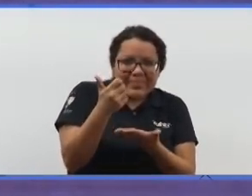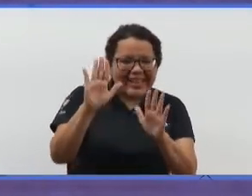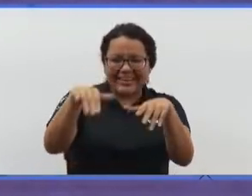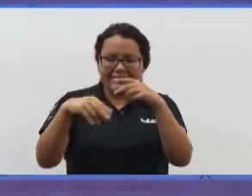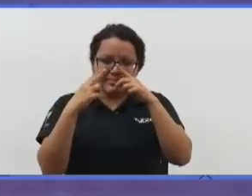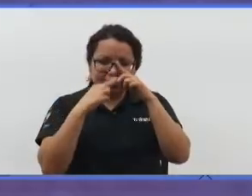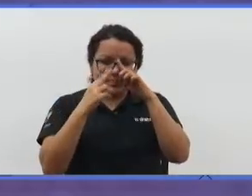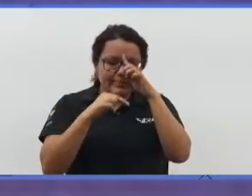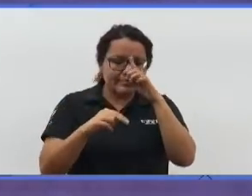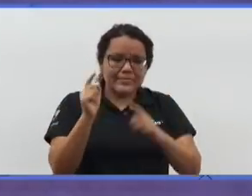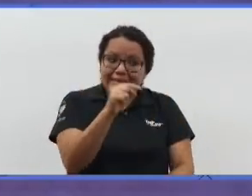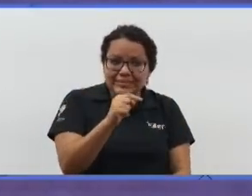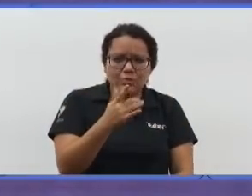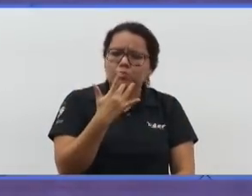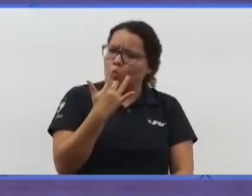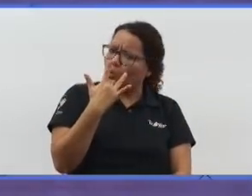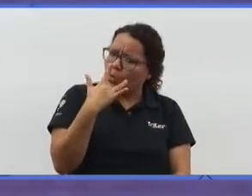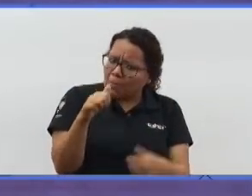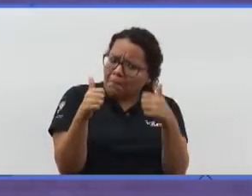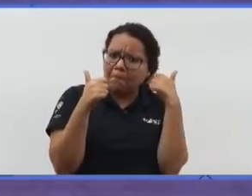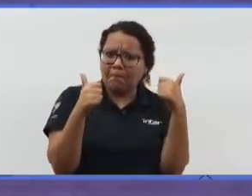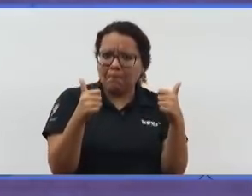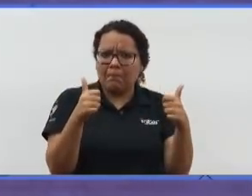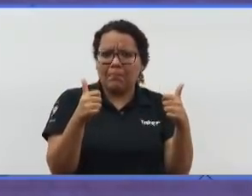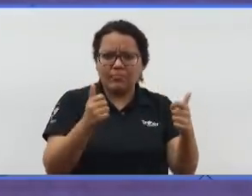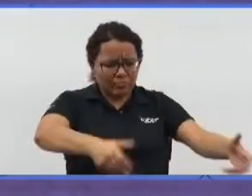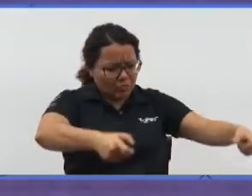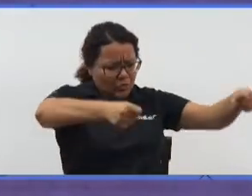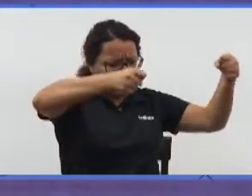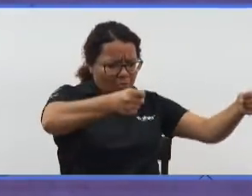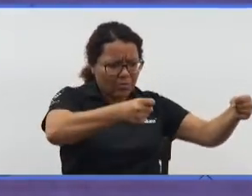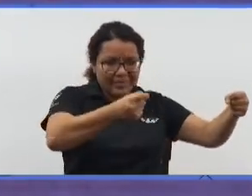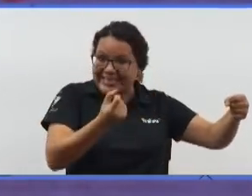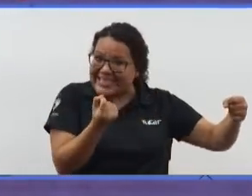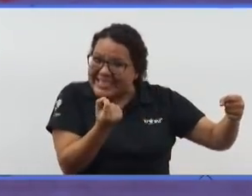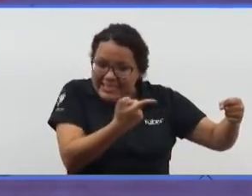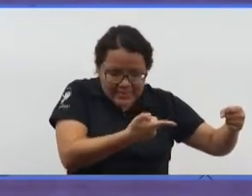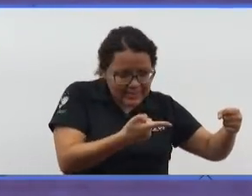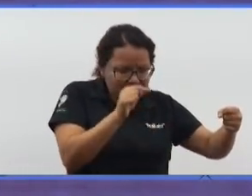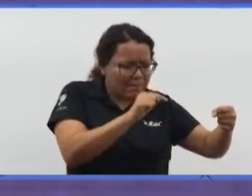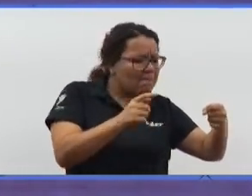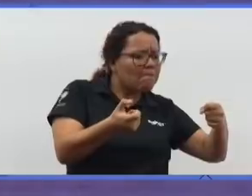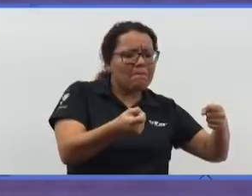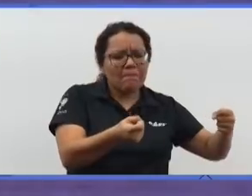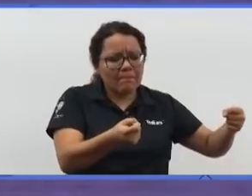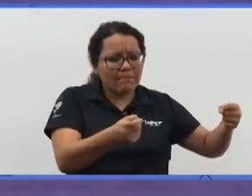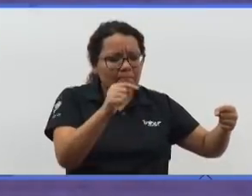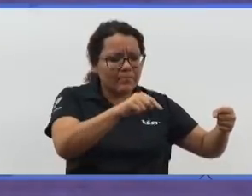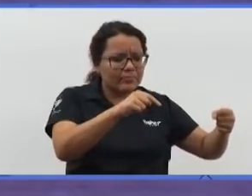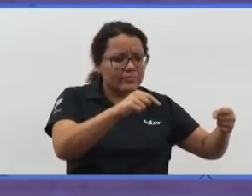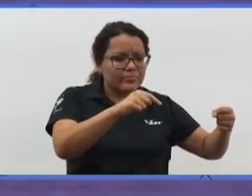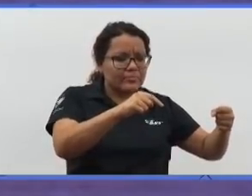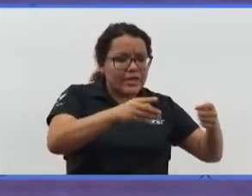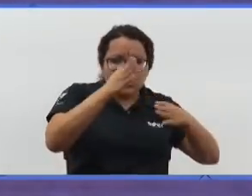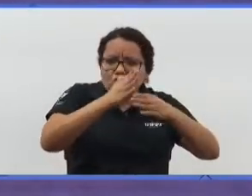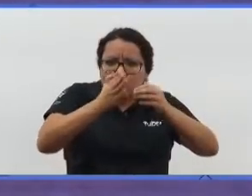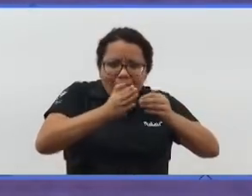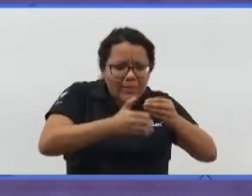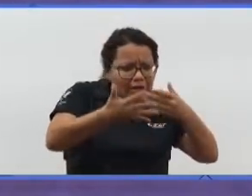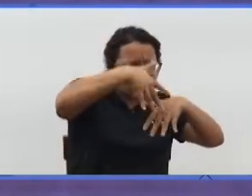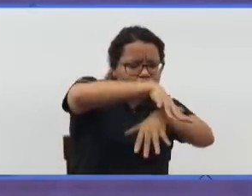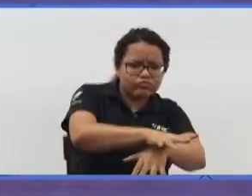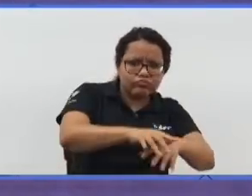completamente diferente y al lado de la gran olla de verdura hervida en leña había timol habían